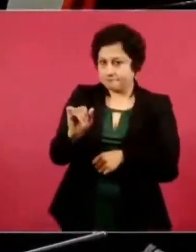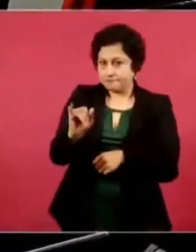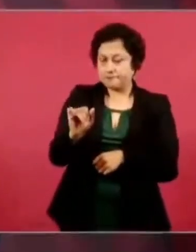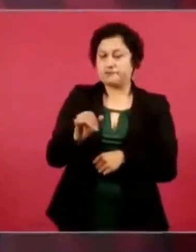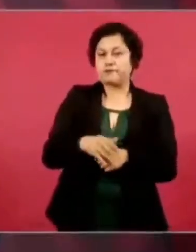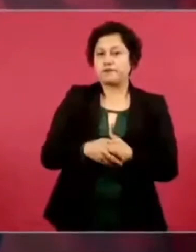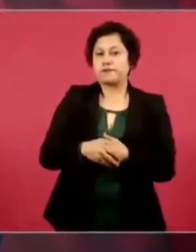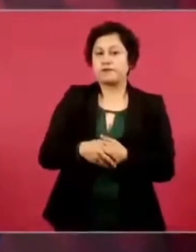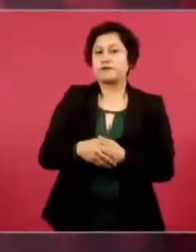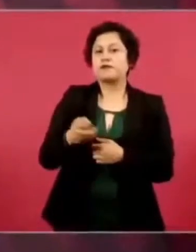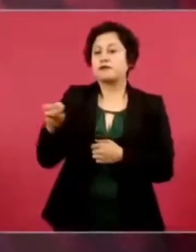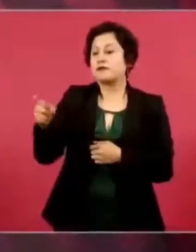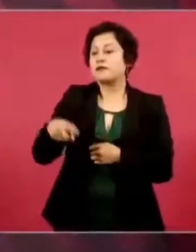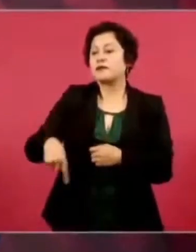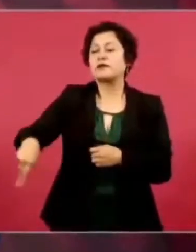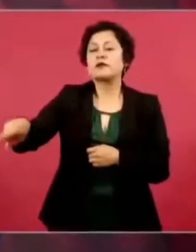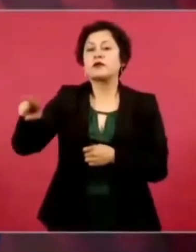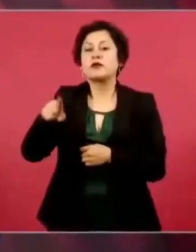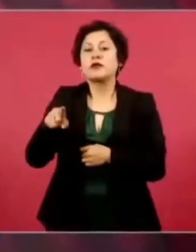promovieron